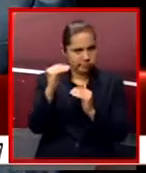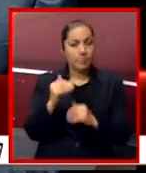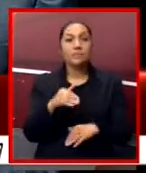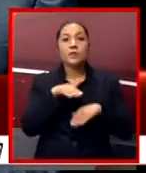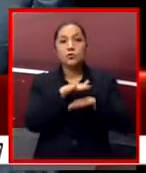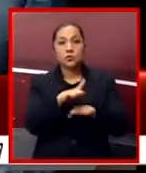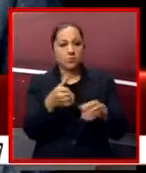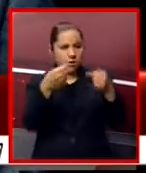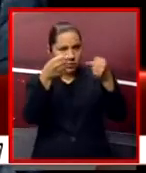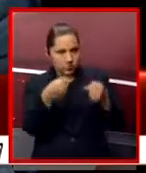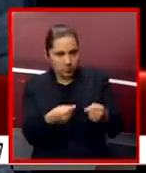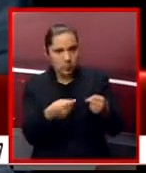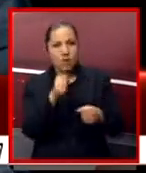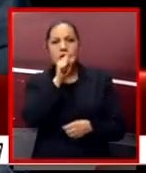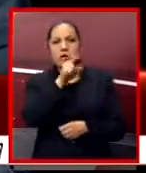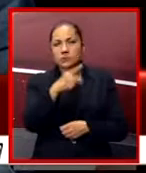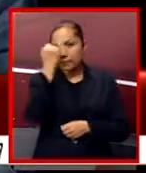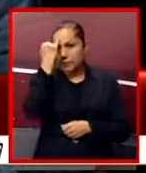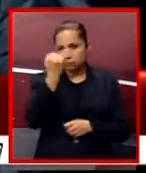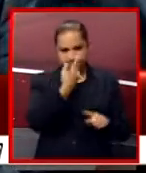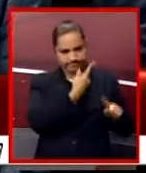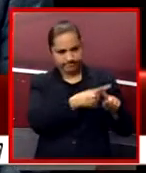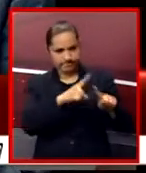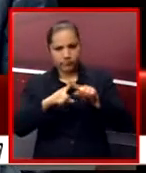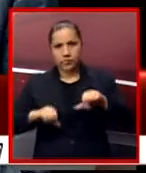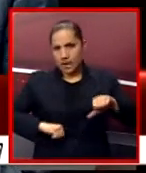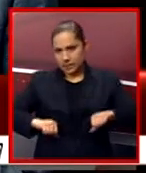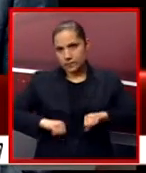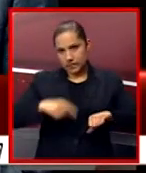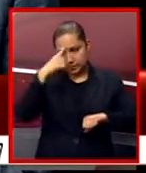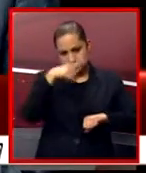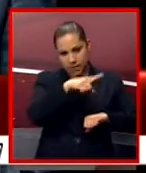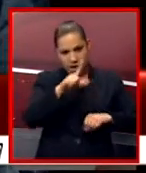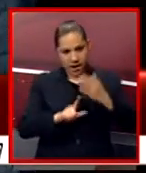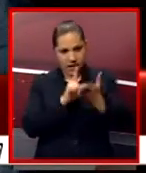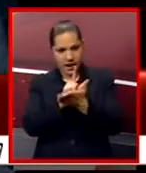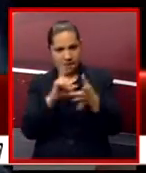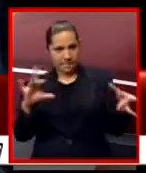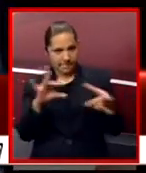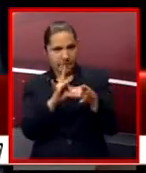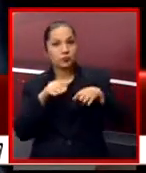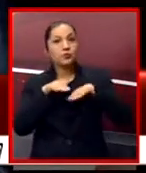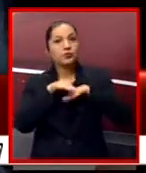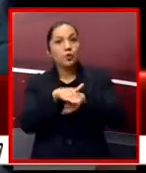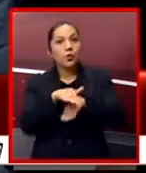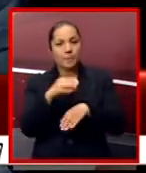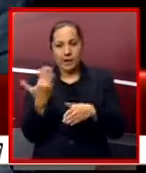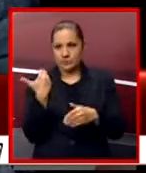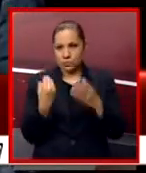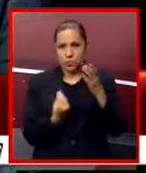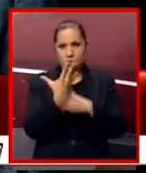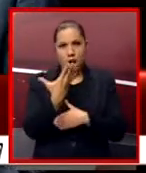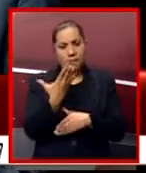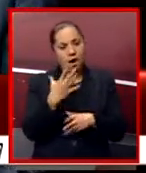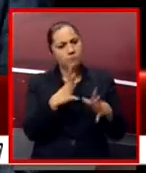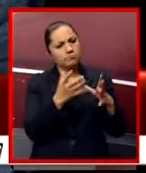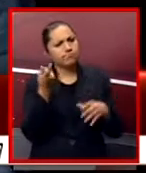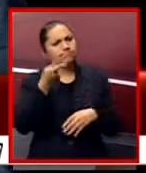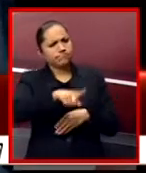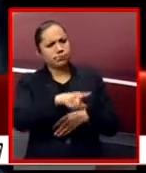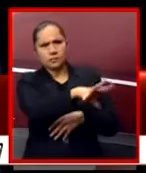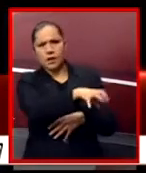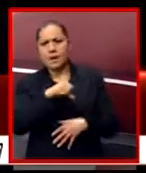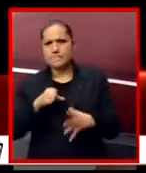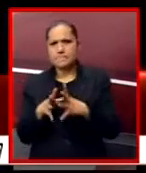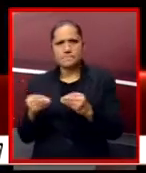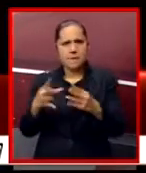y para llevar a cabo acciones relativas a la implementación de la legislación que se expide en materia de desaparición forzada, desaparición cometida por